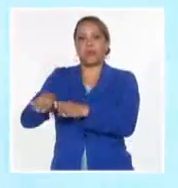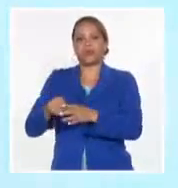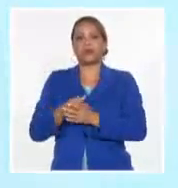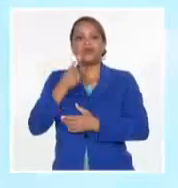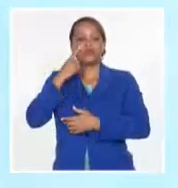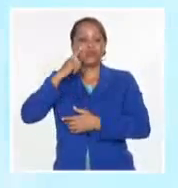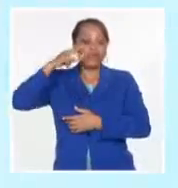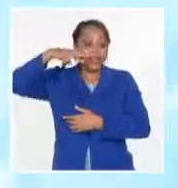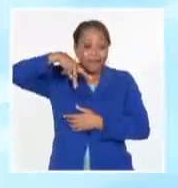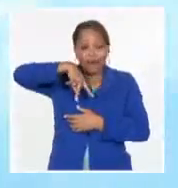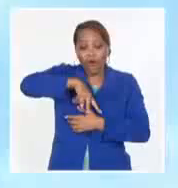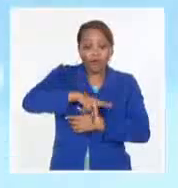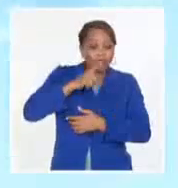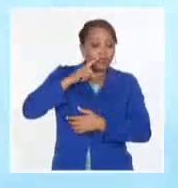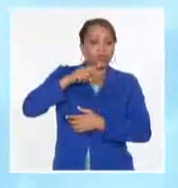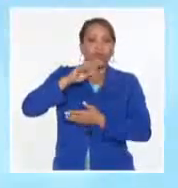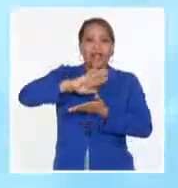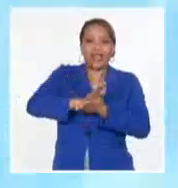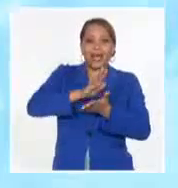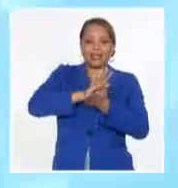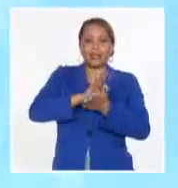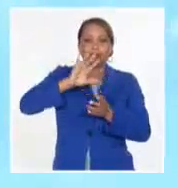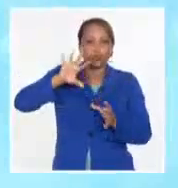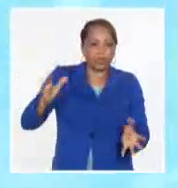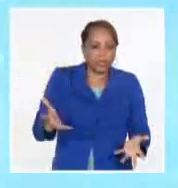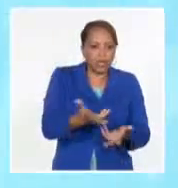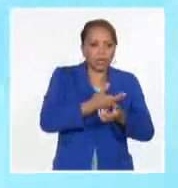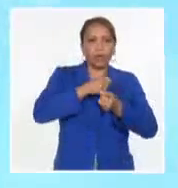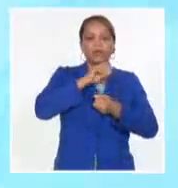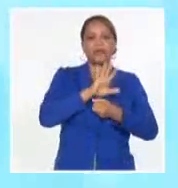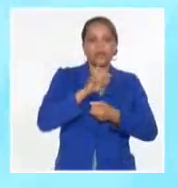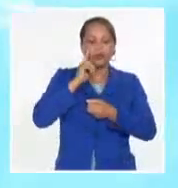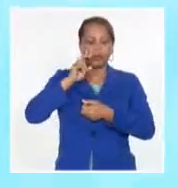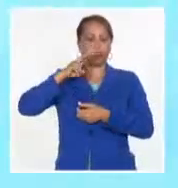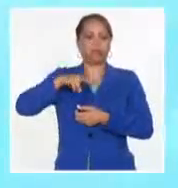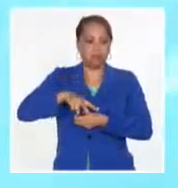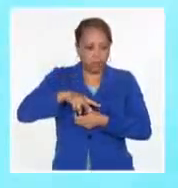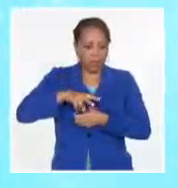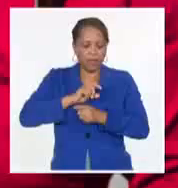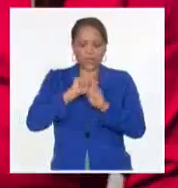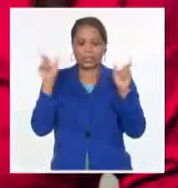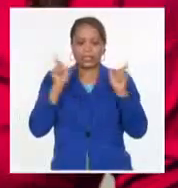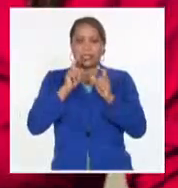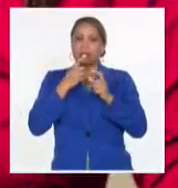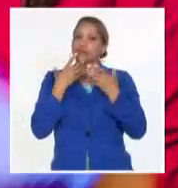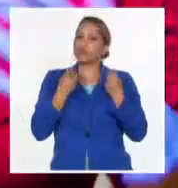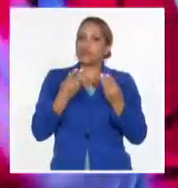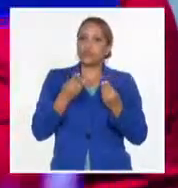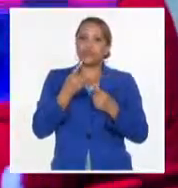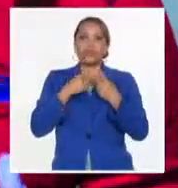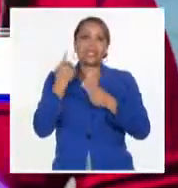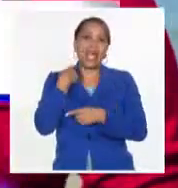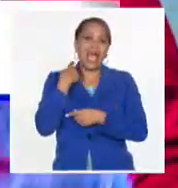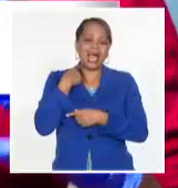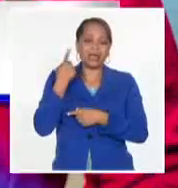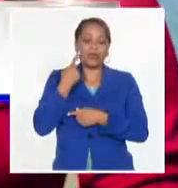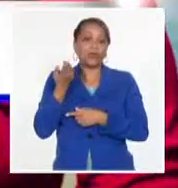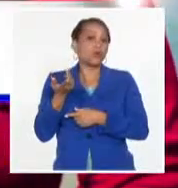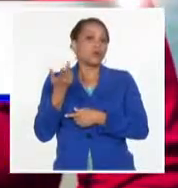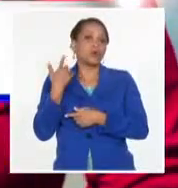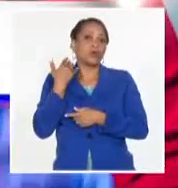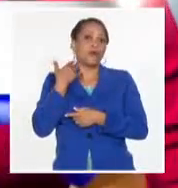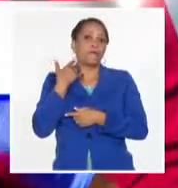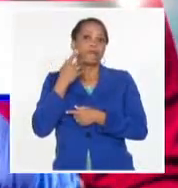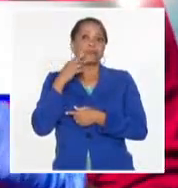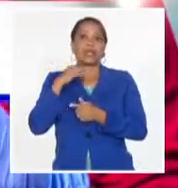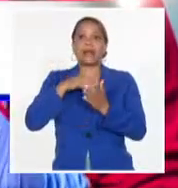fondo entero lleno de latas y bajas y tú recoges 5 y de repente vuelves a mirar, es como si no hubieses bajado. Y cortan, y hay muchas que llevan mucho tiempo, ni siquiera tienen la